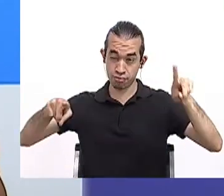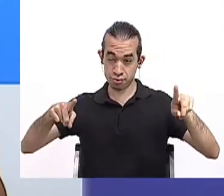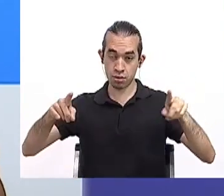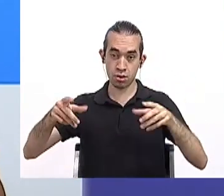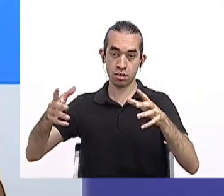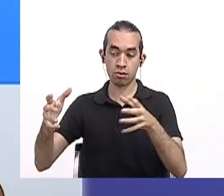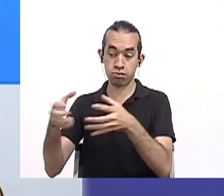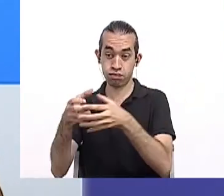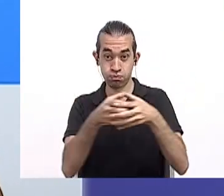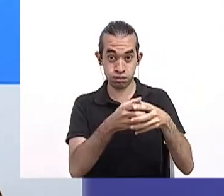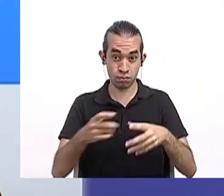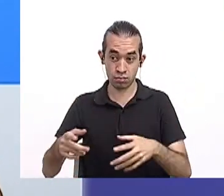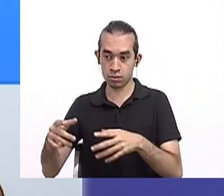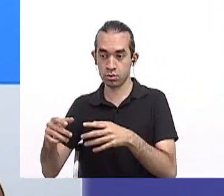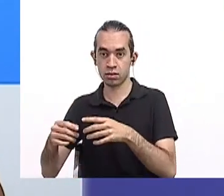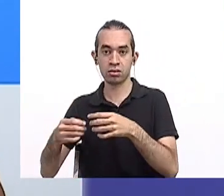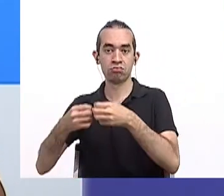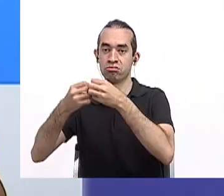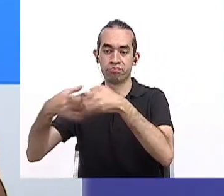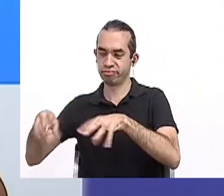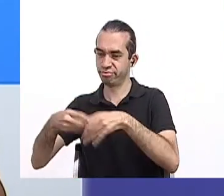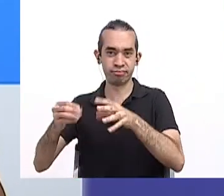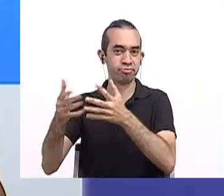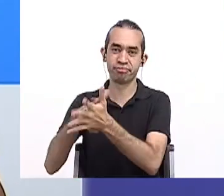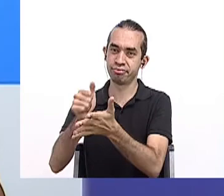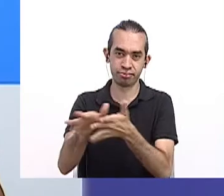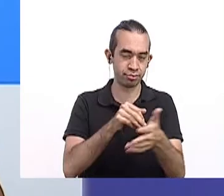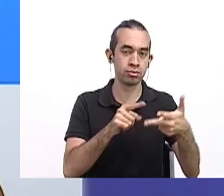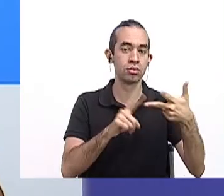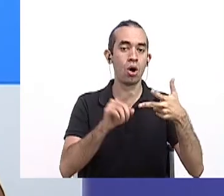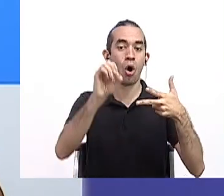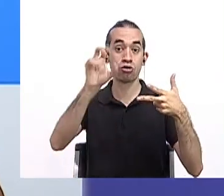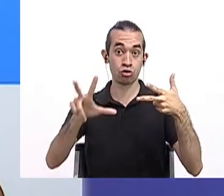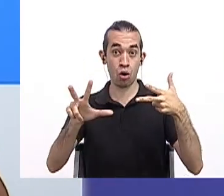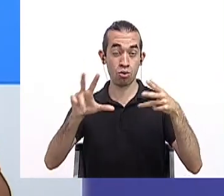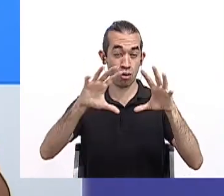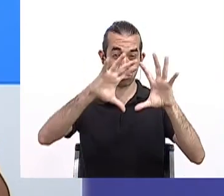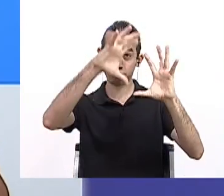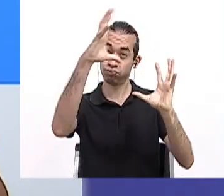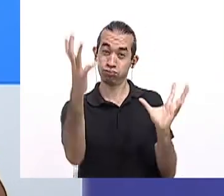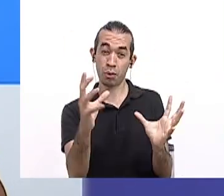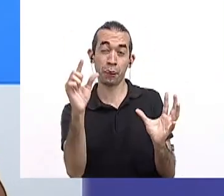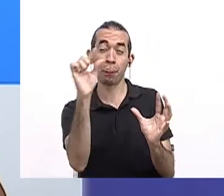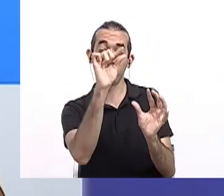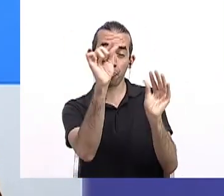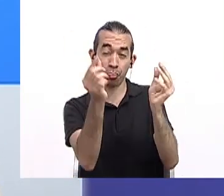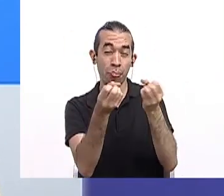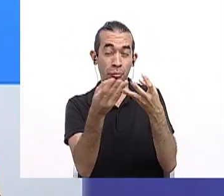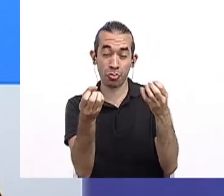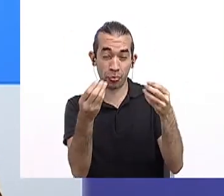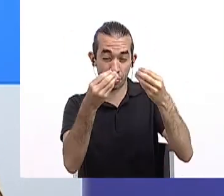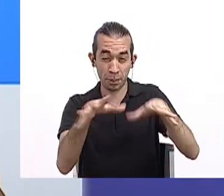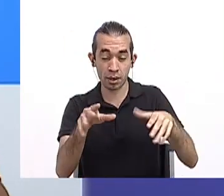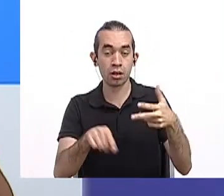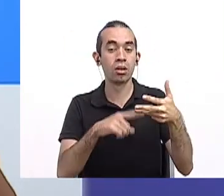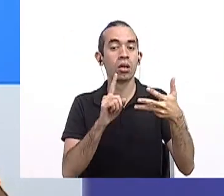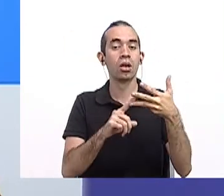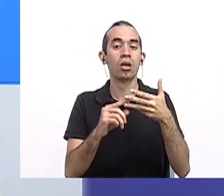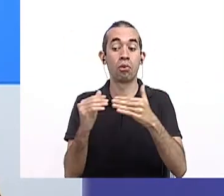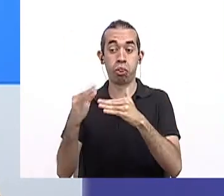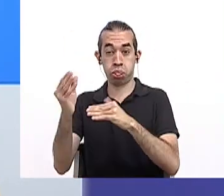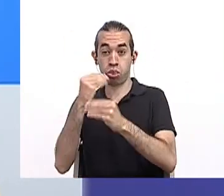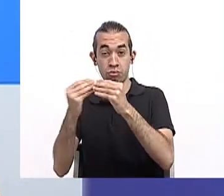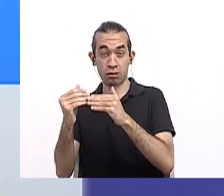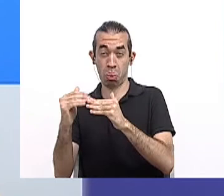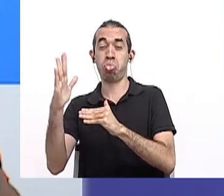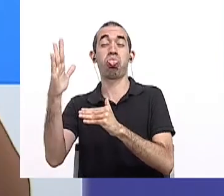agotamiento del ozono estratosférico y también vivimos ahora la el exceso de nutrientes y la acidificación